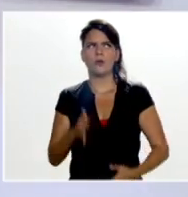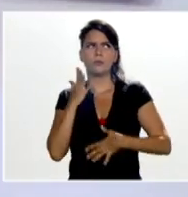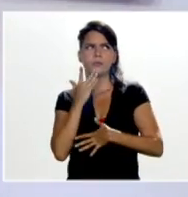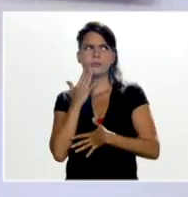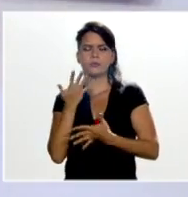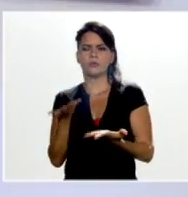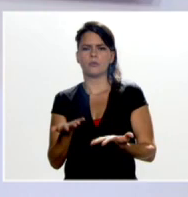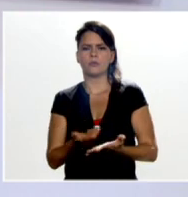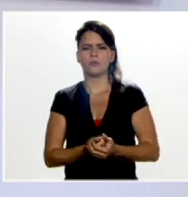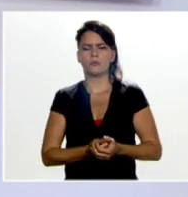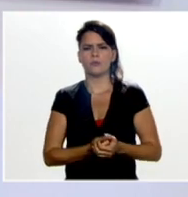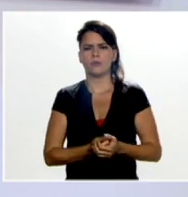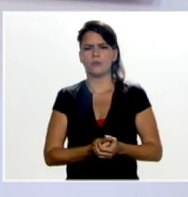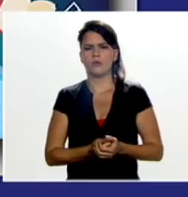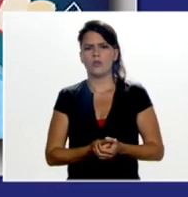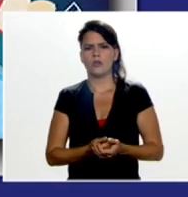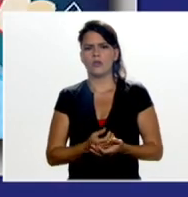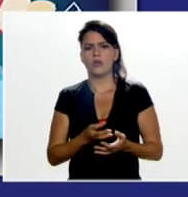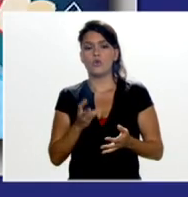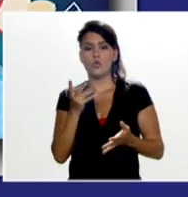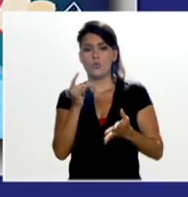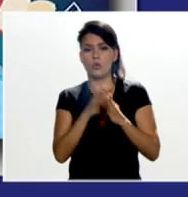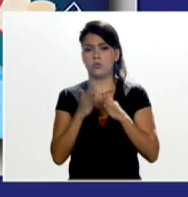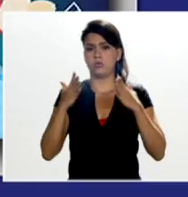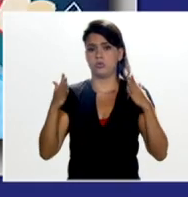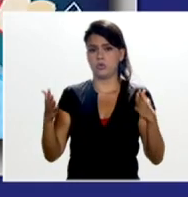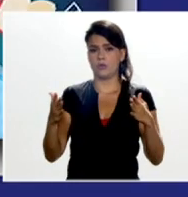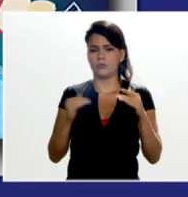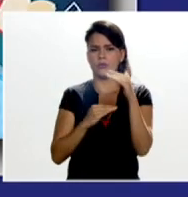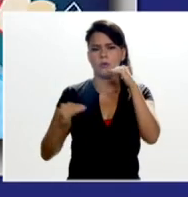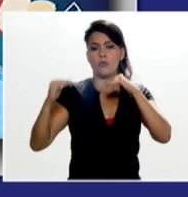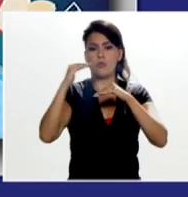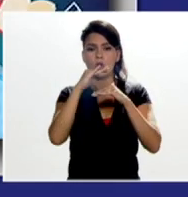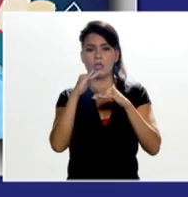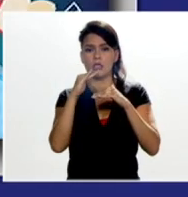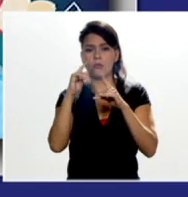Ejemplos: cantidades muy altas, exponentes positivos.